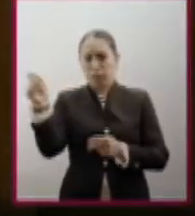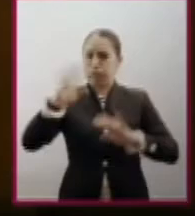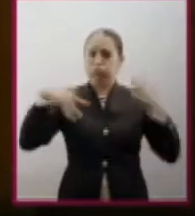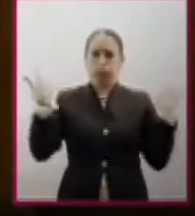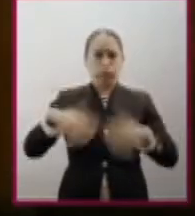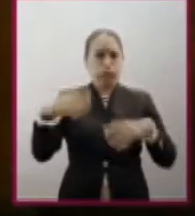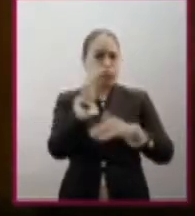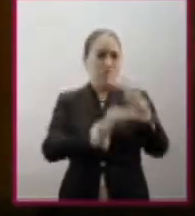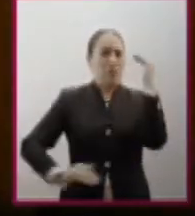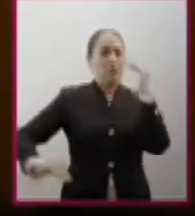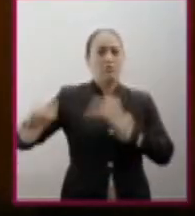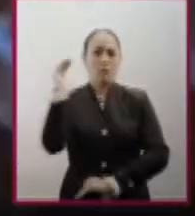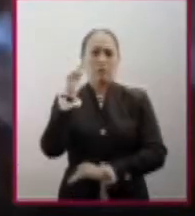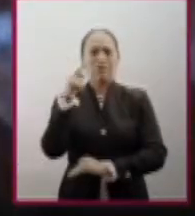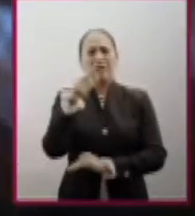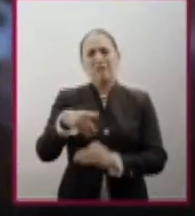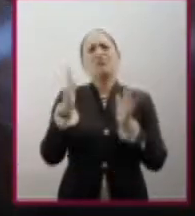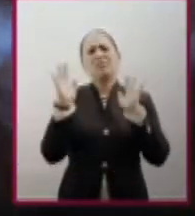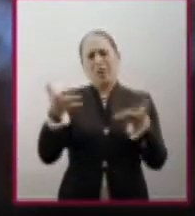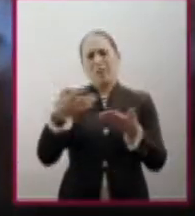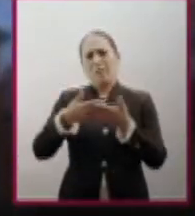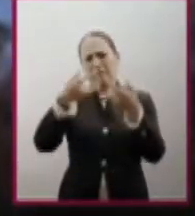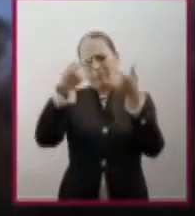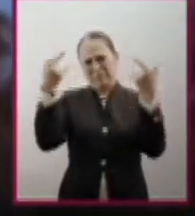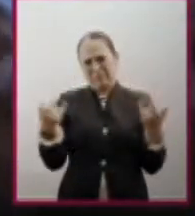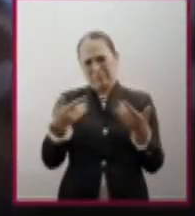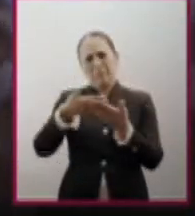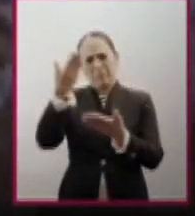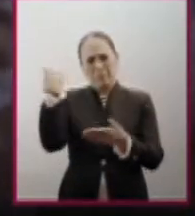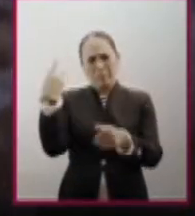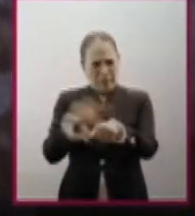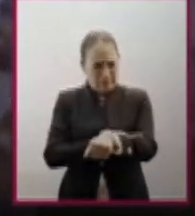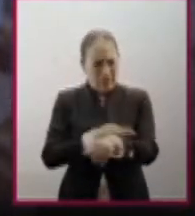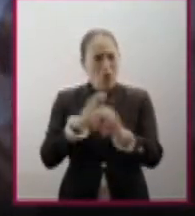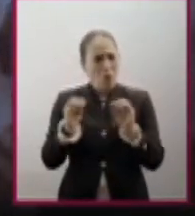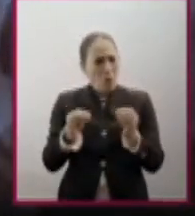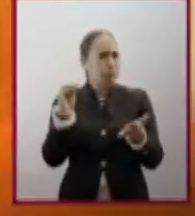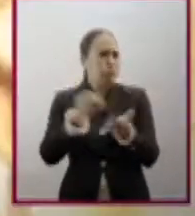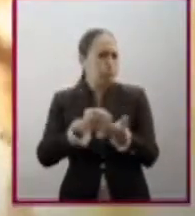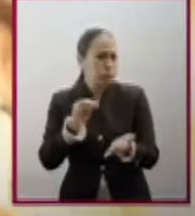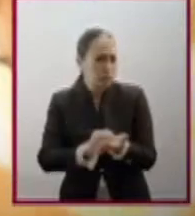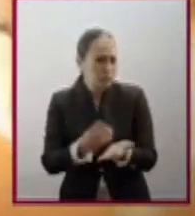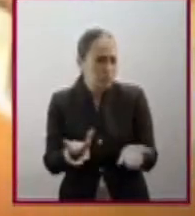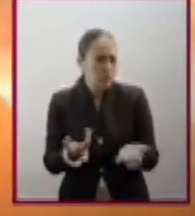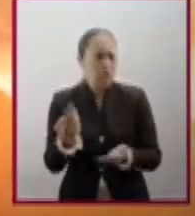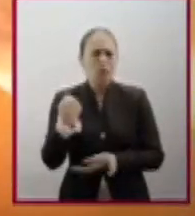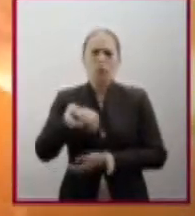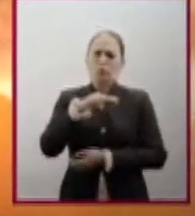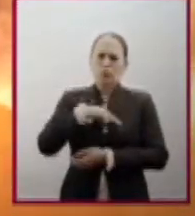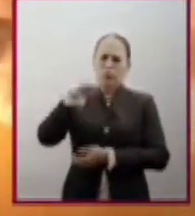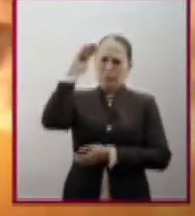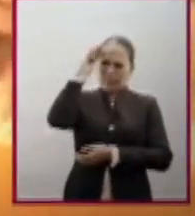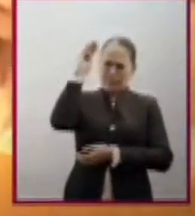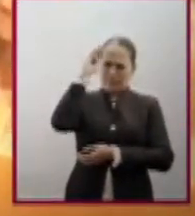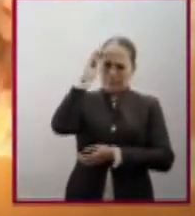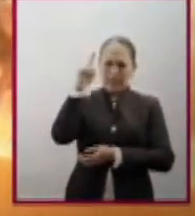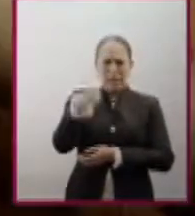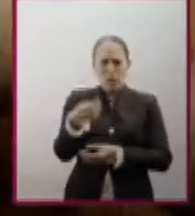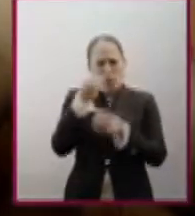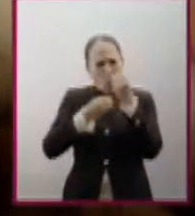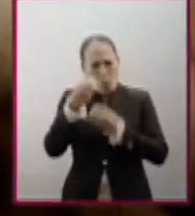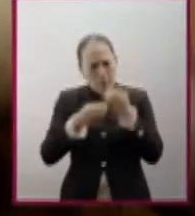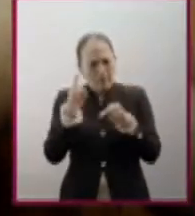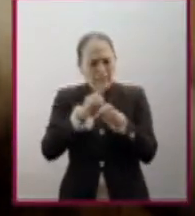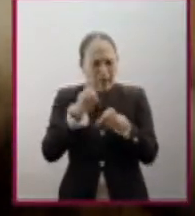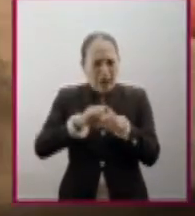pasado ya pasó y solo vive en los libros de historia o está en todas partes en nuestro presente. Si nos ponemos a pensar, todo lo que consumimos